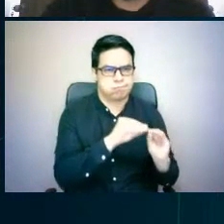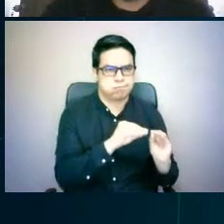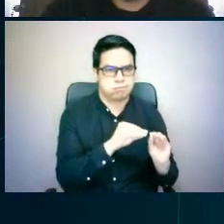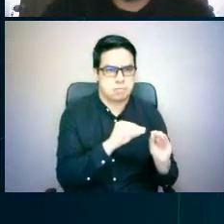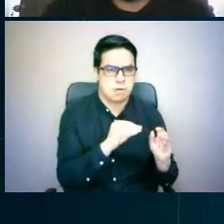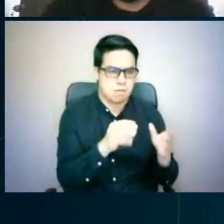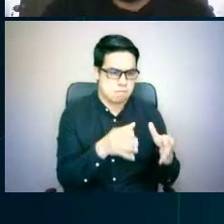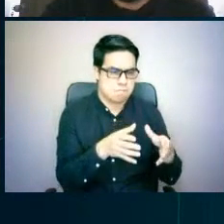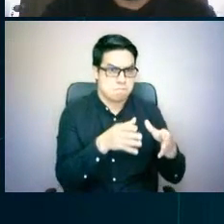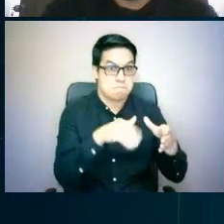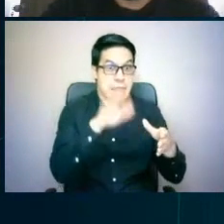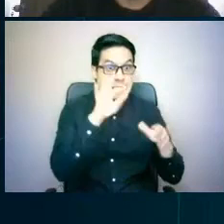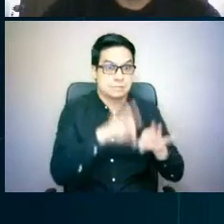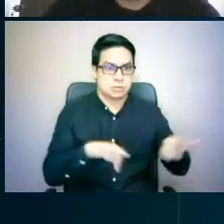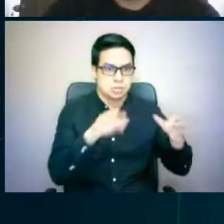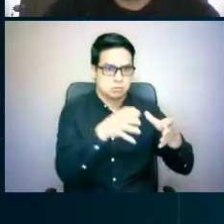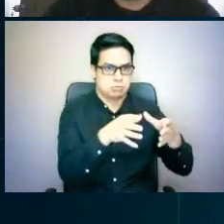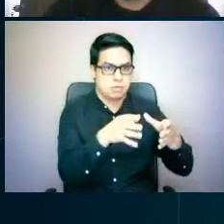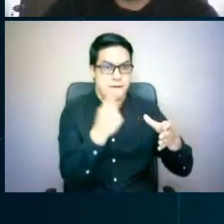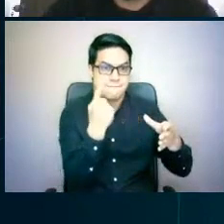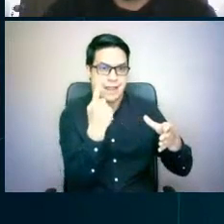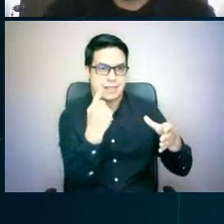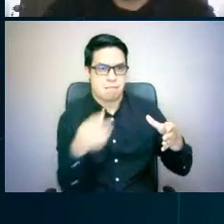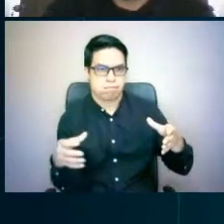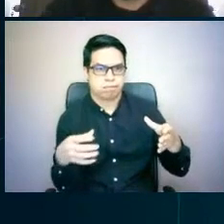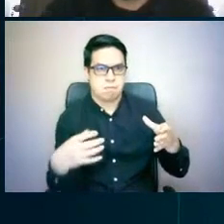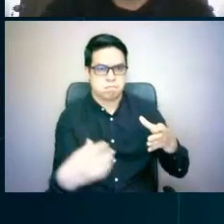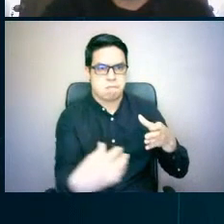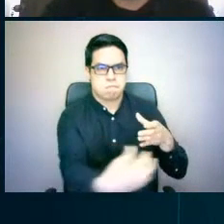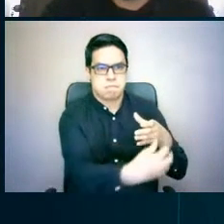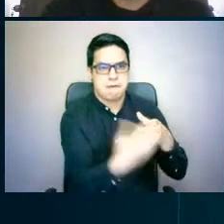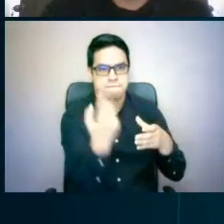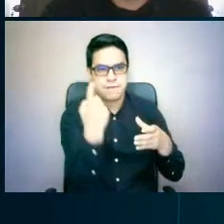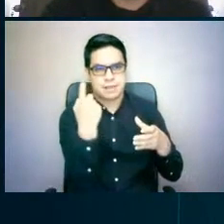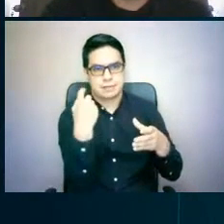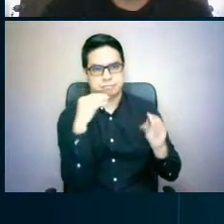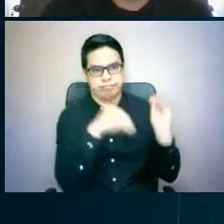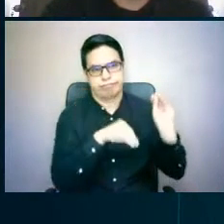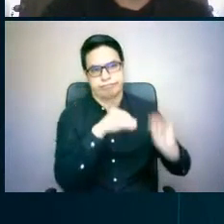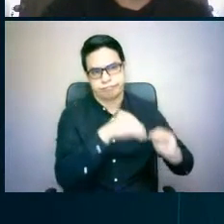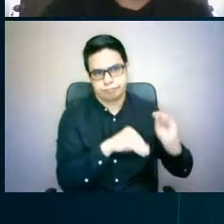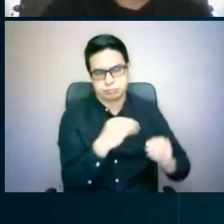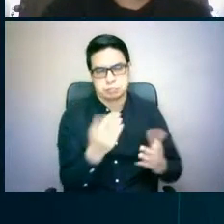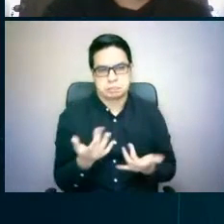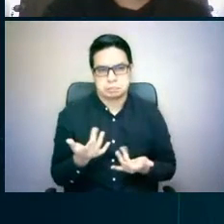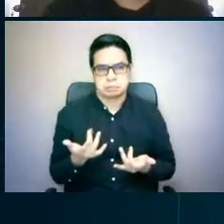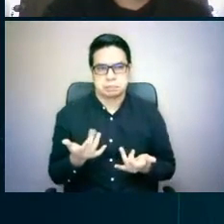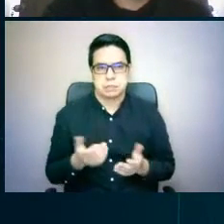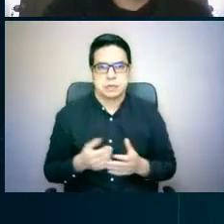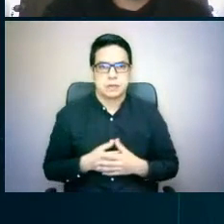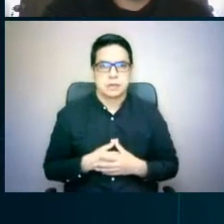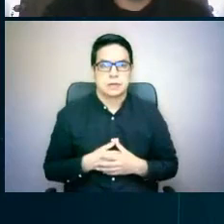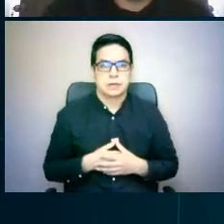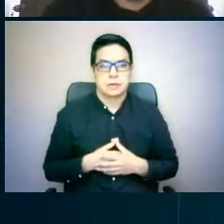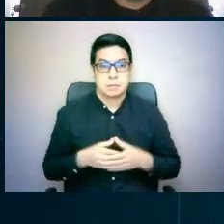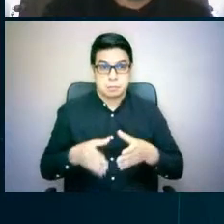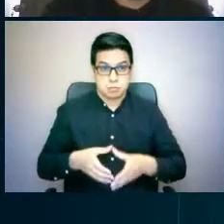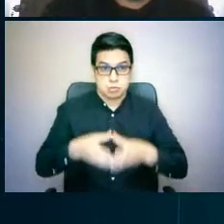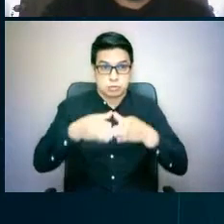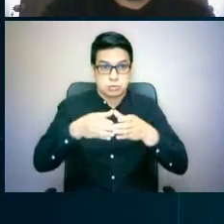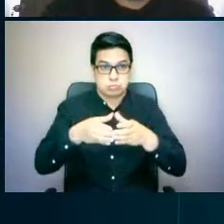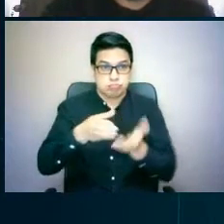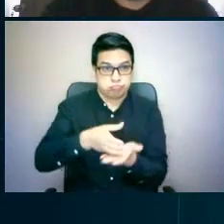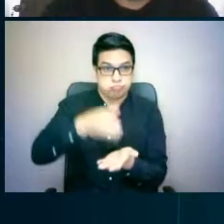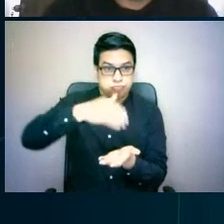de componentes. Acá tenemos unas características o unas virtudes que nos presentan las botellas de vacío.